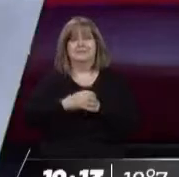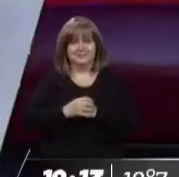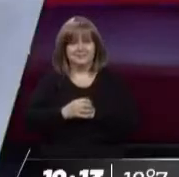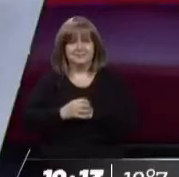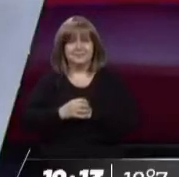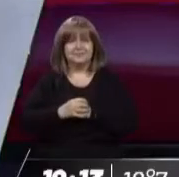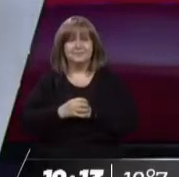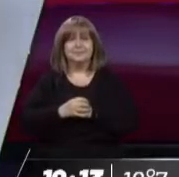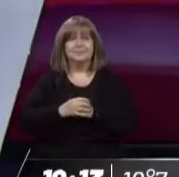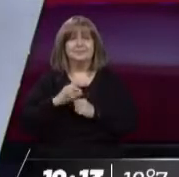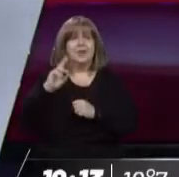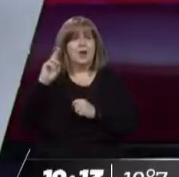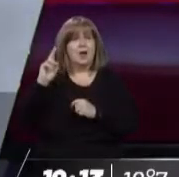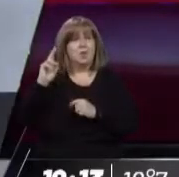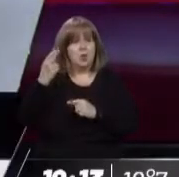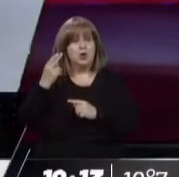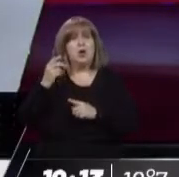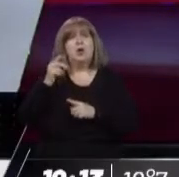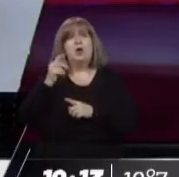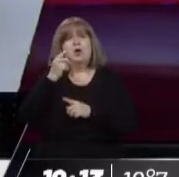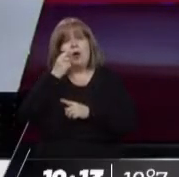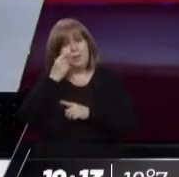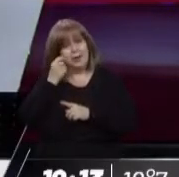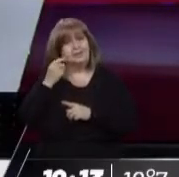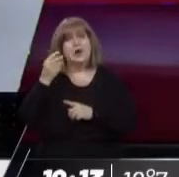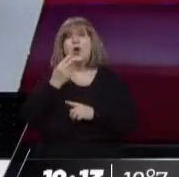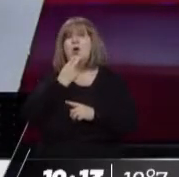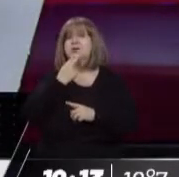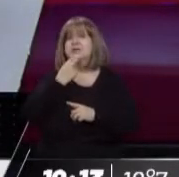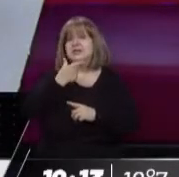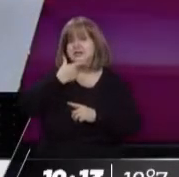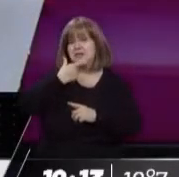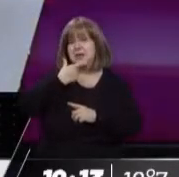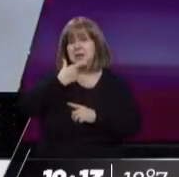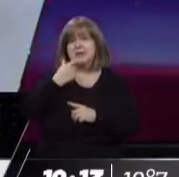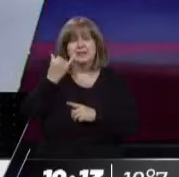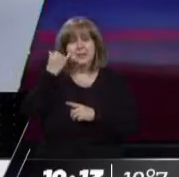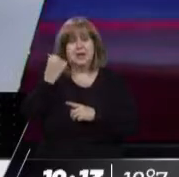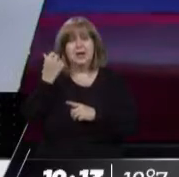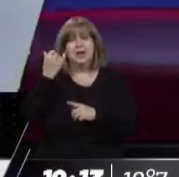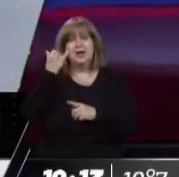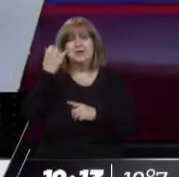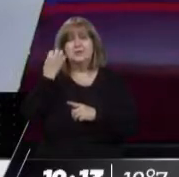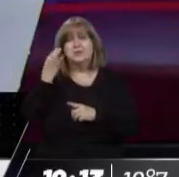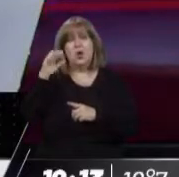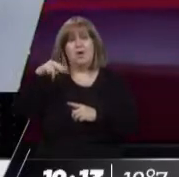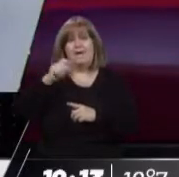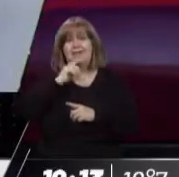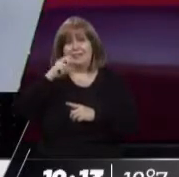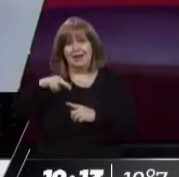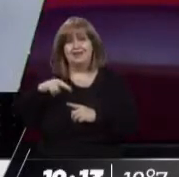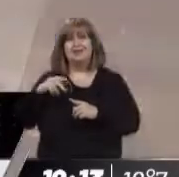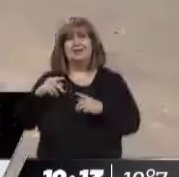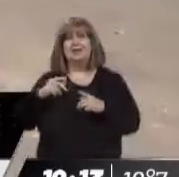La muerte de Jonathan Fredes, de 33 años, el pasado 11 de septiembre, parecía ser un accidente